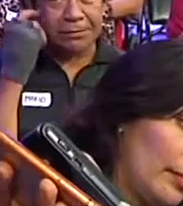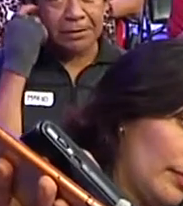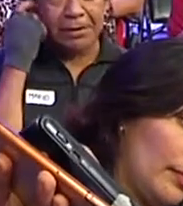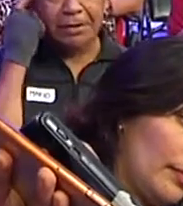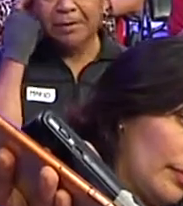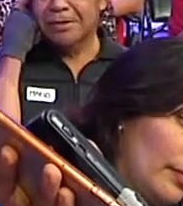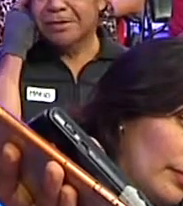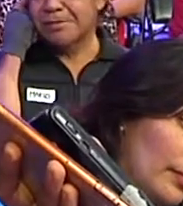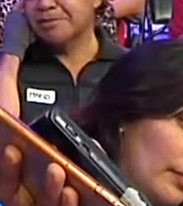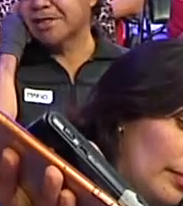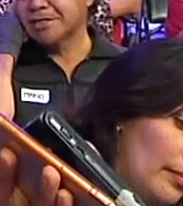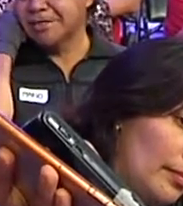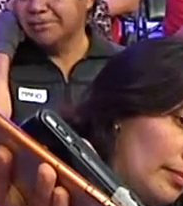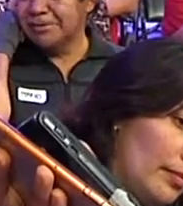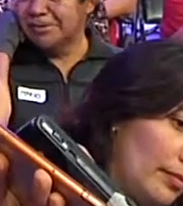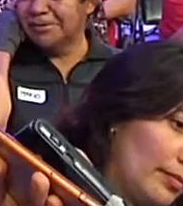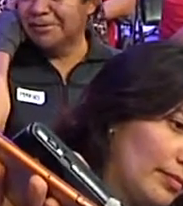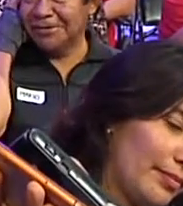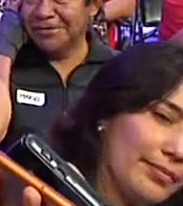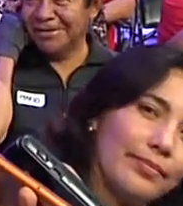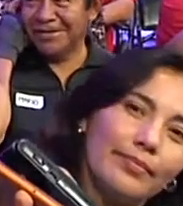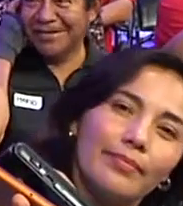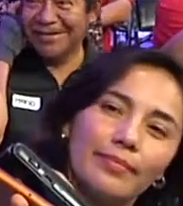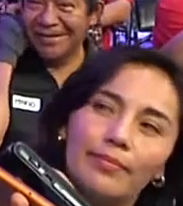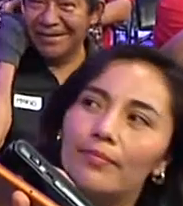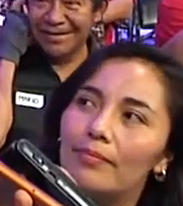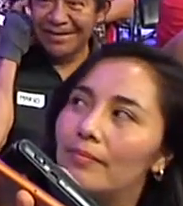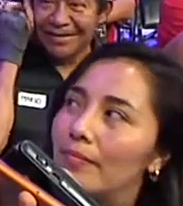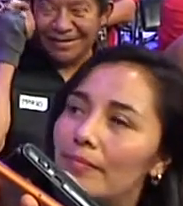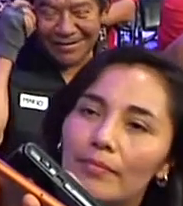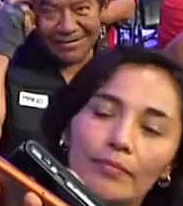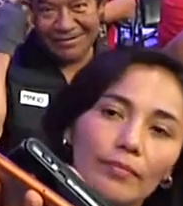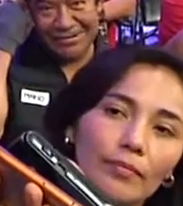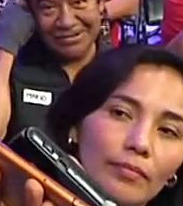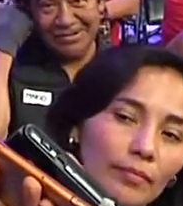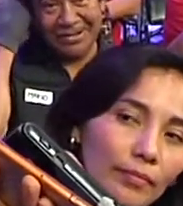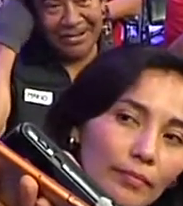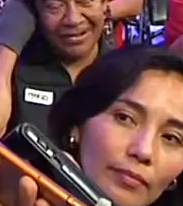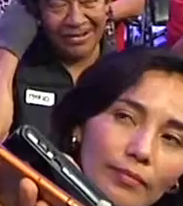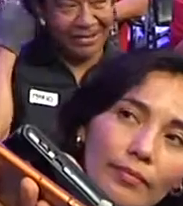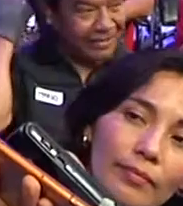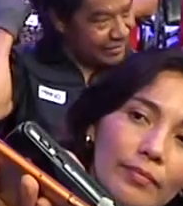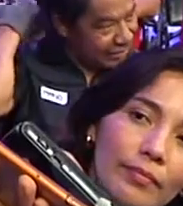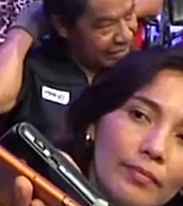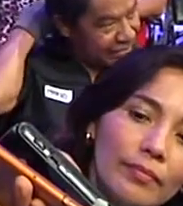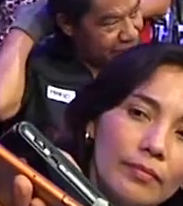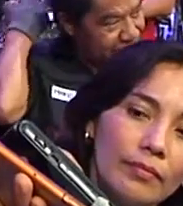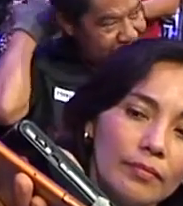poder ayudar a la gente para que tenga una oportunidad diferente de desarrollo y por supuesto para